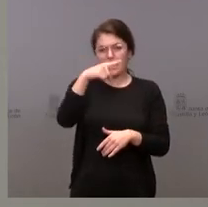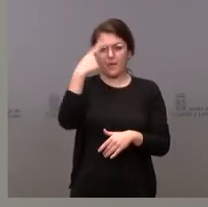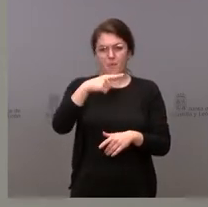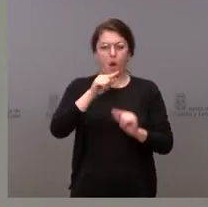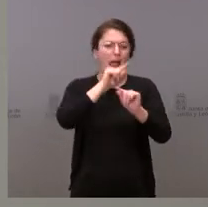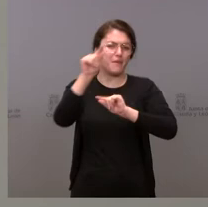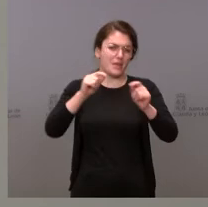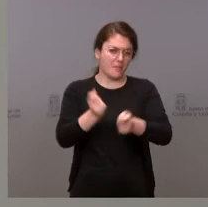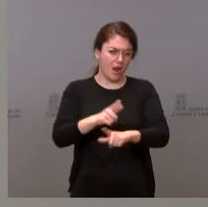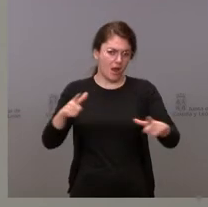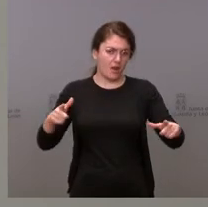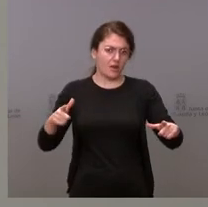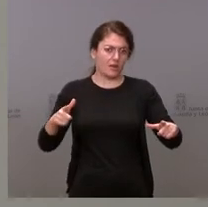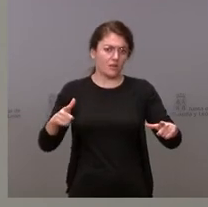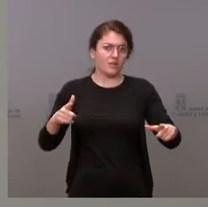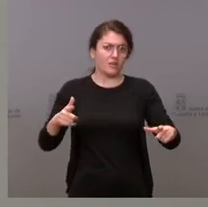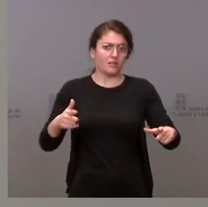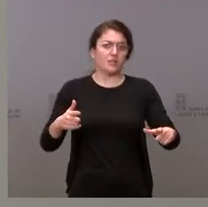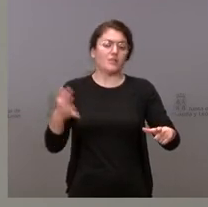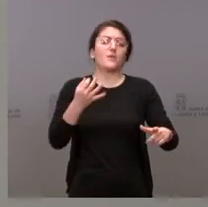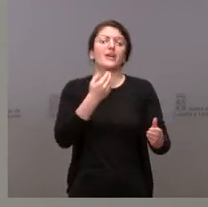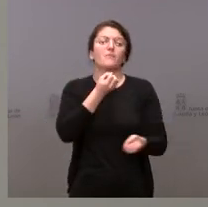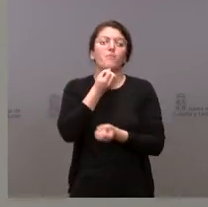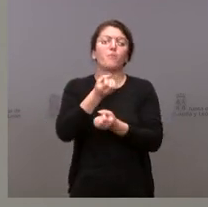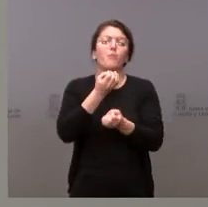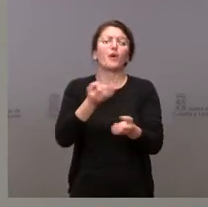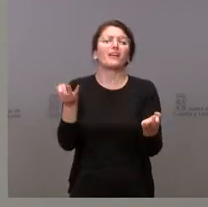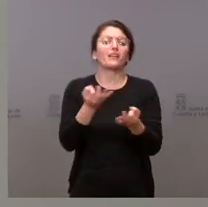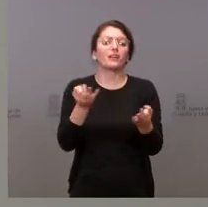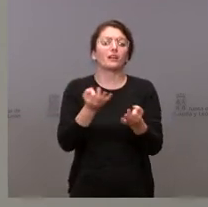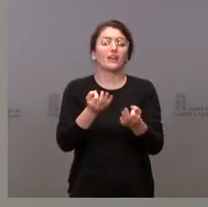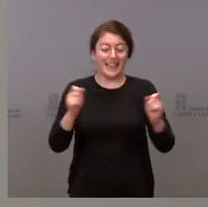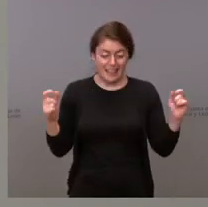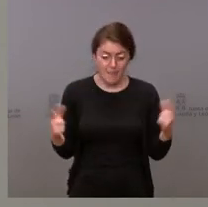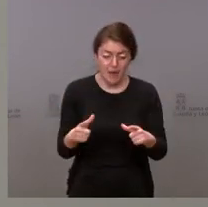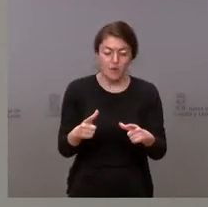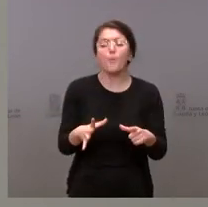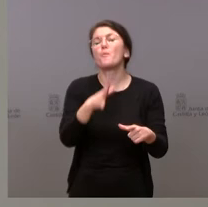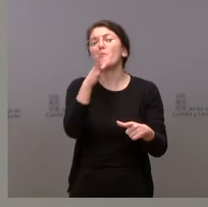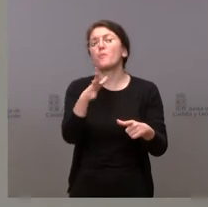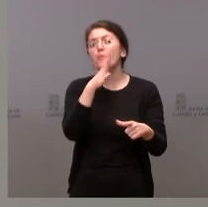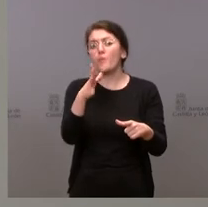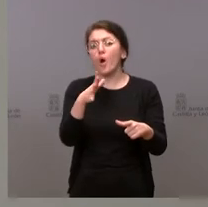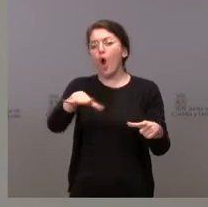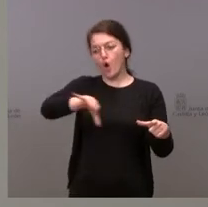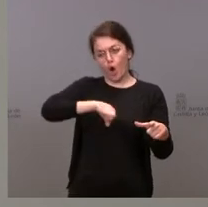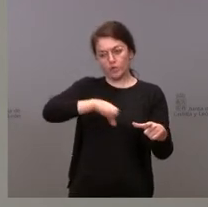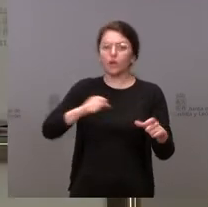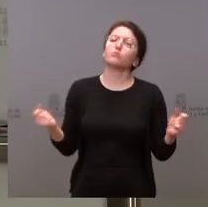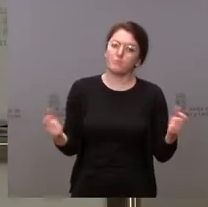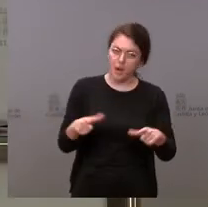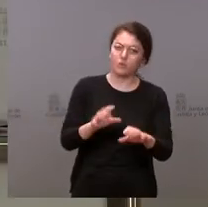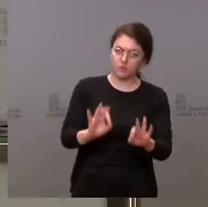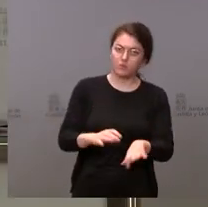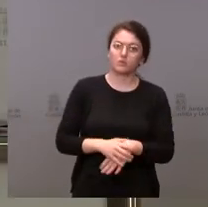hemos de manifestar también que el descenso de los datos creemos que se debe al descenso de la el nivel de contagio del virus